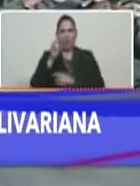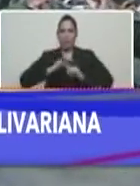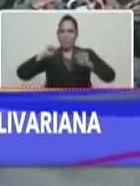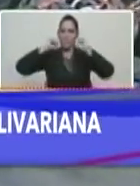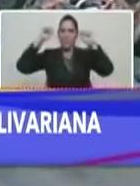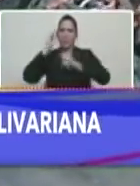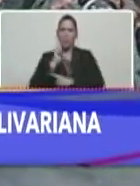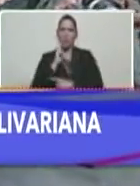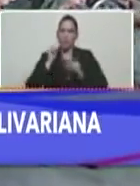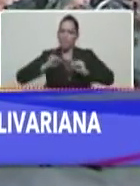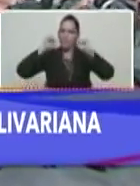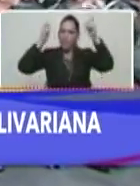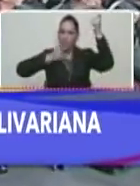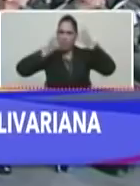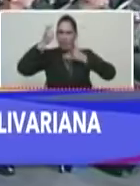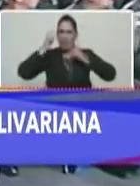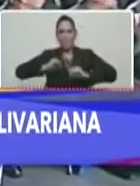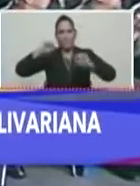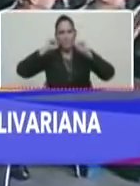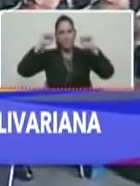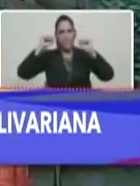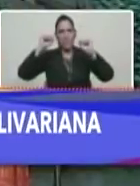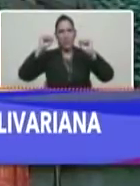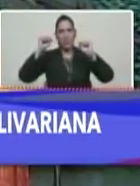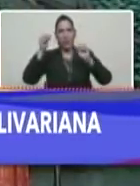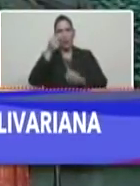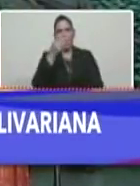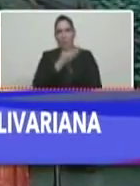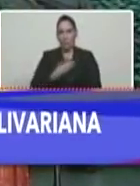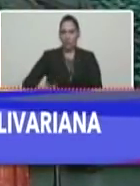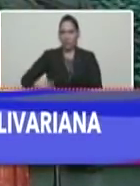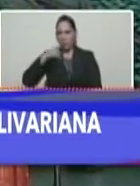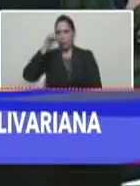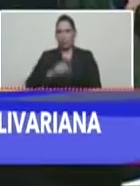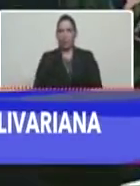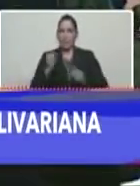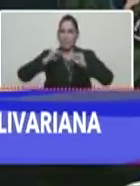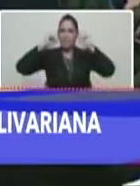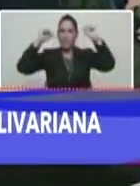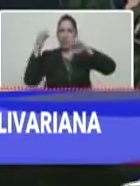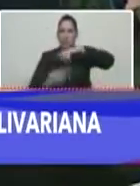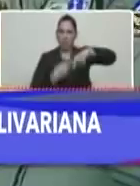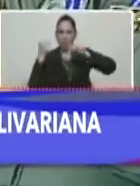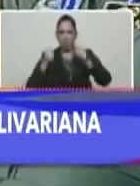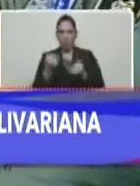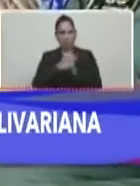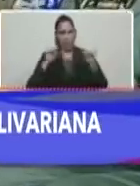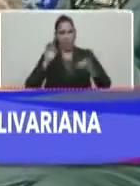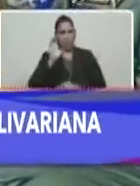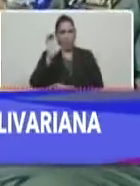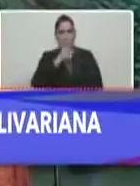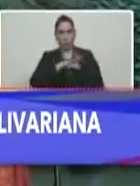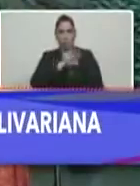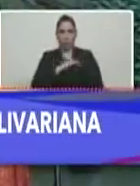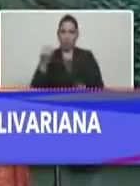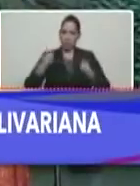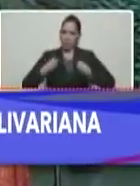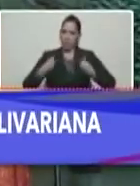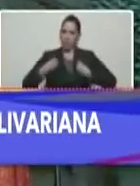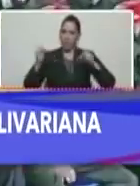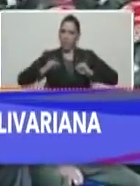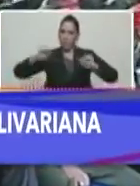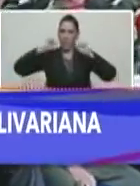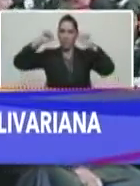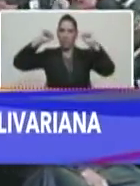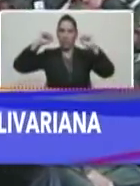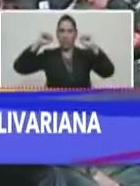Bolívar! ¡Viva Chávez! ¡Viva nuestro comandante en jefe! ¡Viva la revolución bolivariana, independencia y patria socialista! ¡Viviremos y